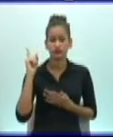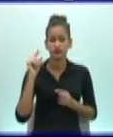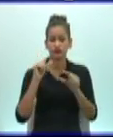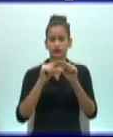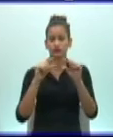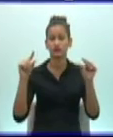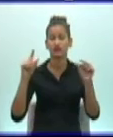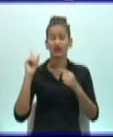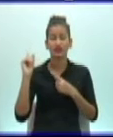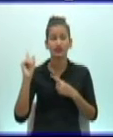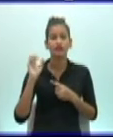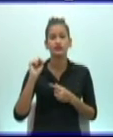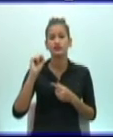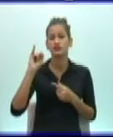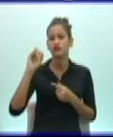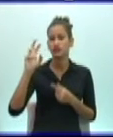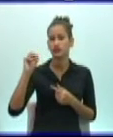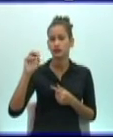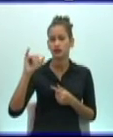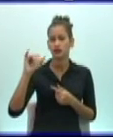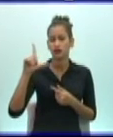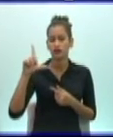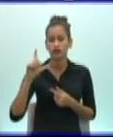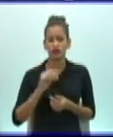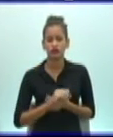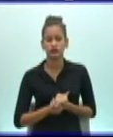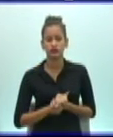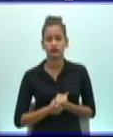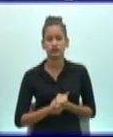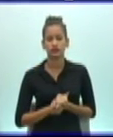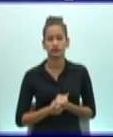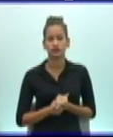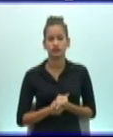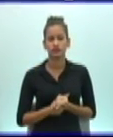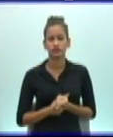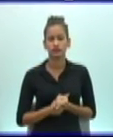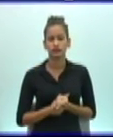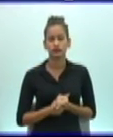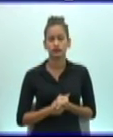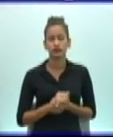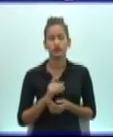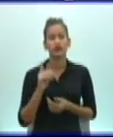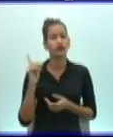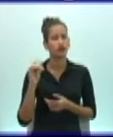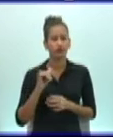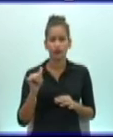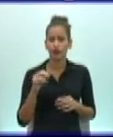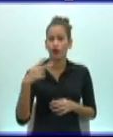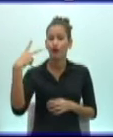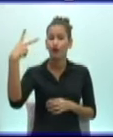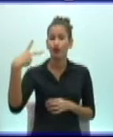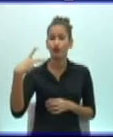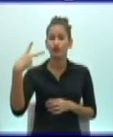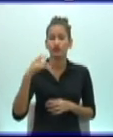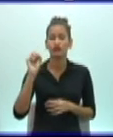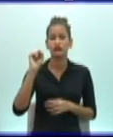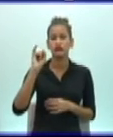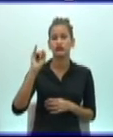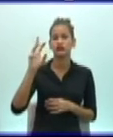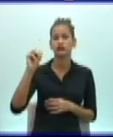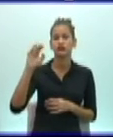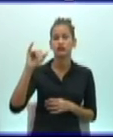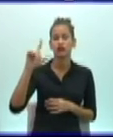un símil, y tiene el cuerpo esbelto como la palma de la sabana, también es un símil. Si